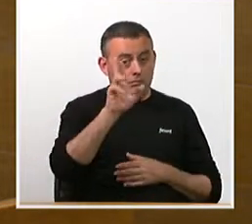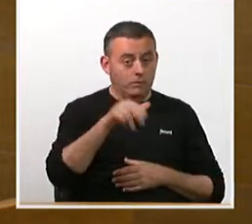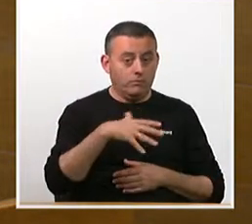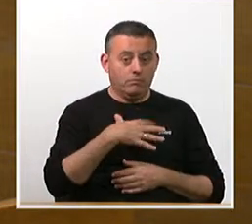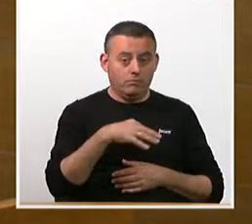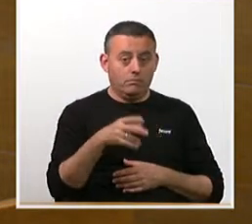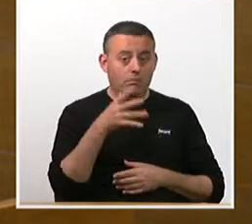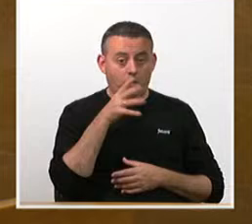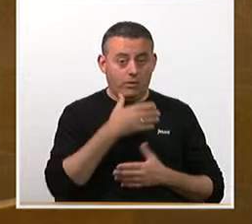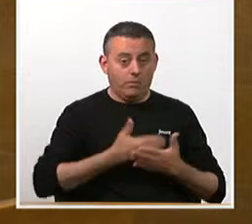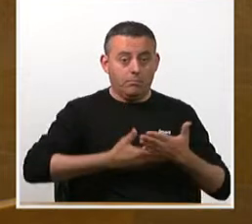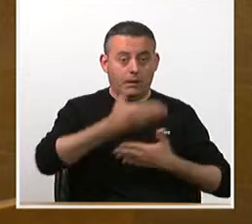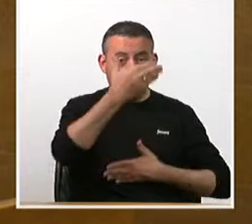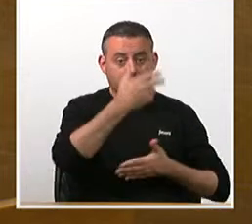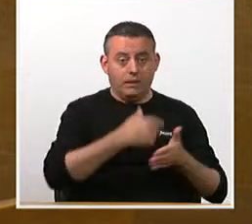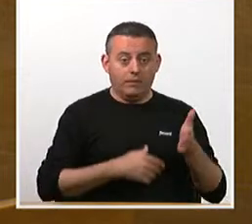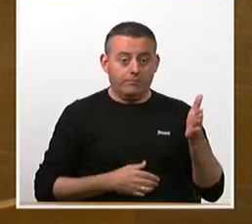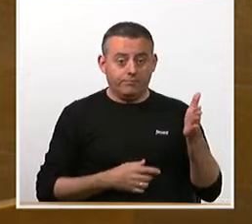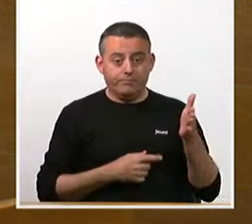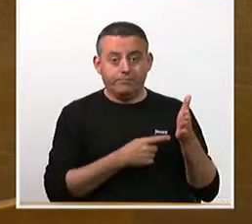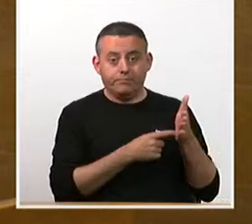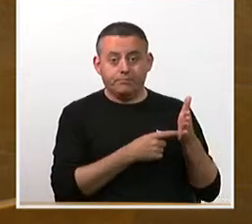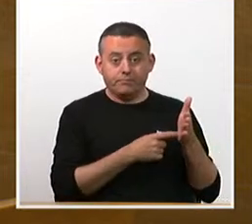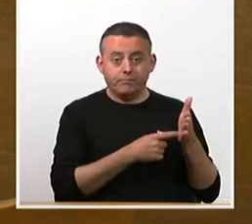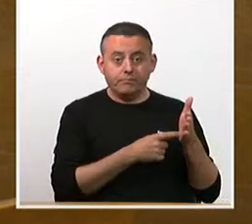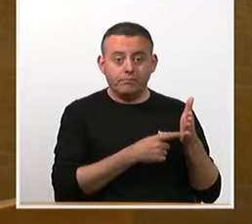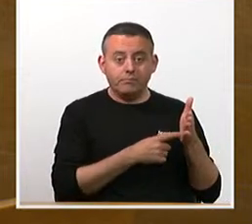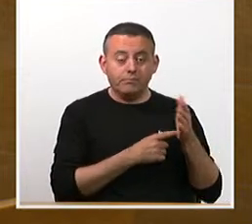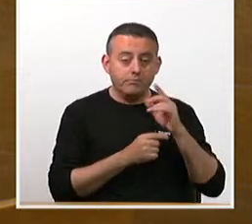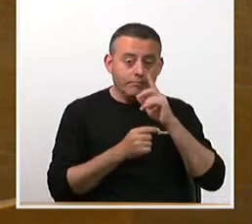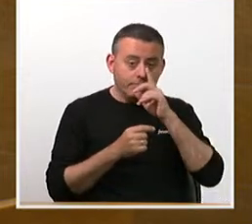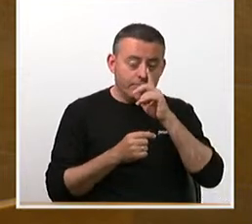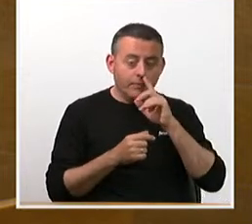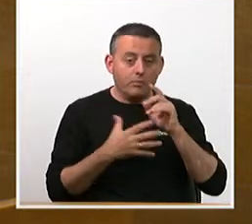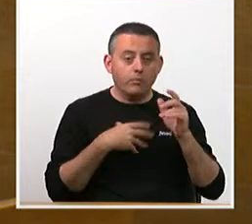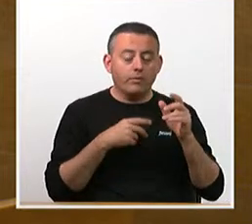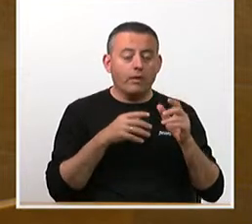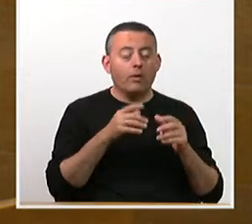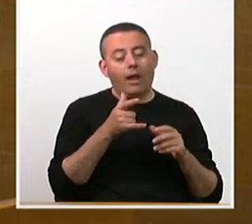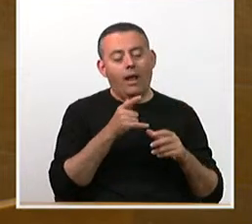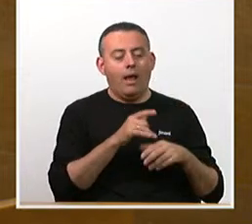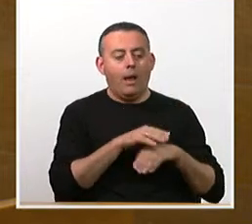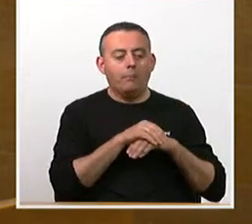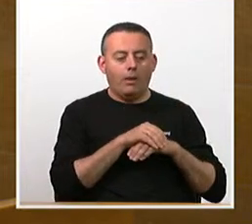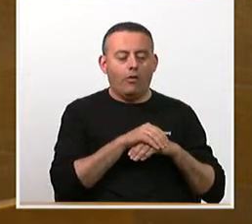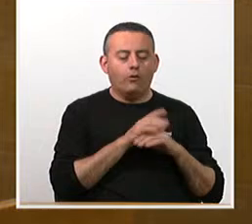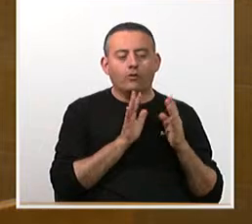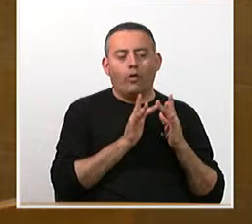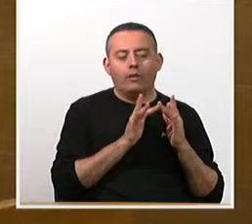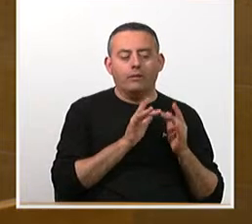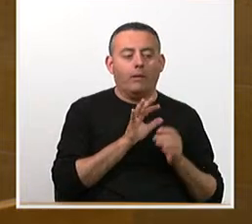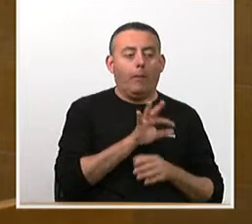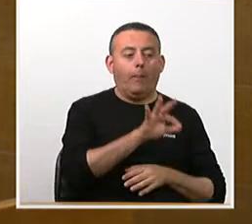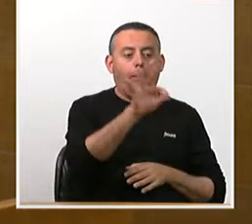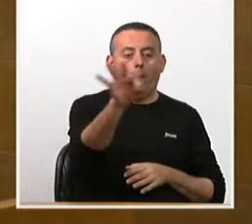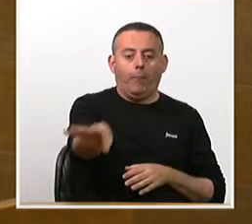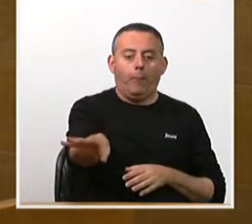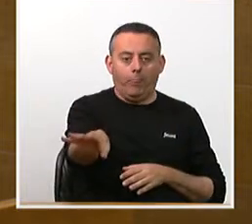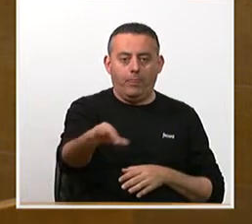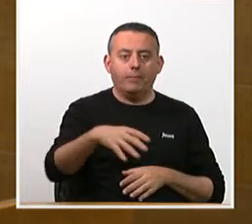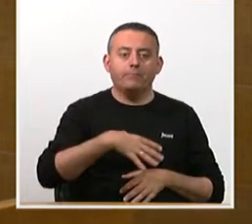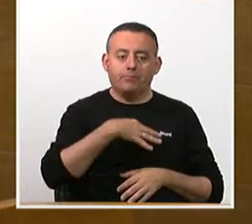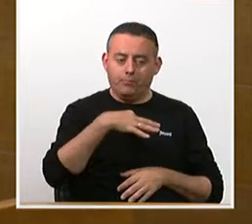prs deu per poder colocar fcil ams y cones que han est del popular y